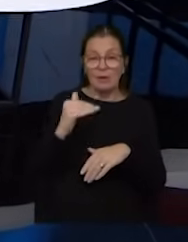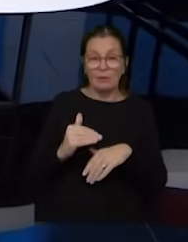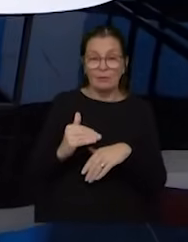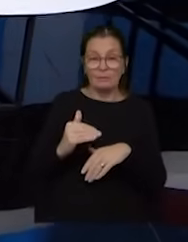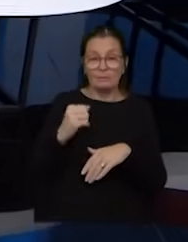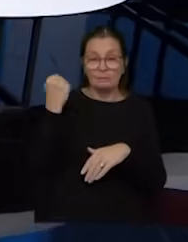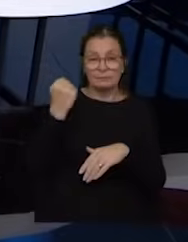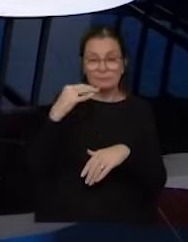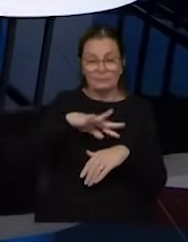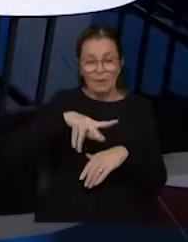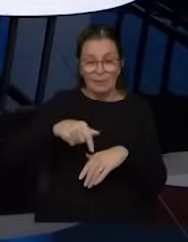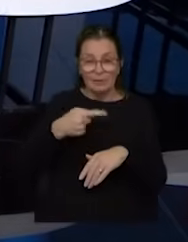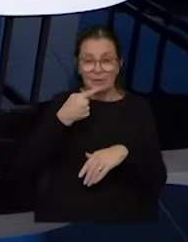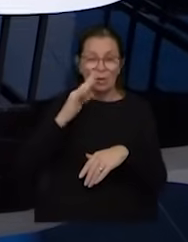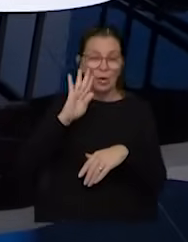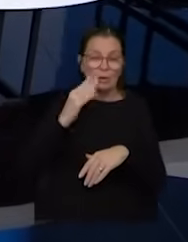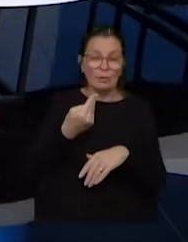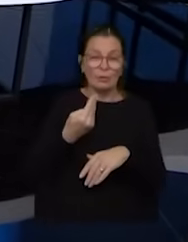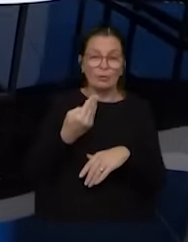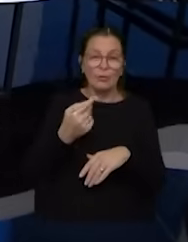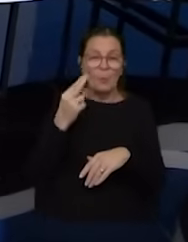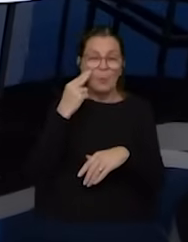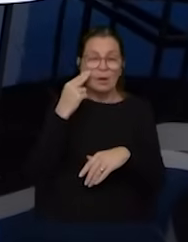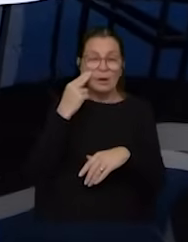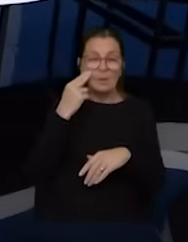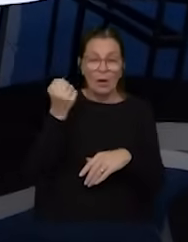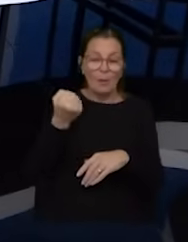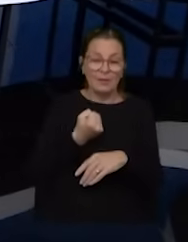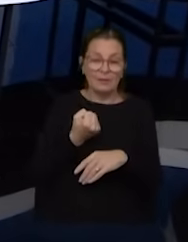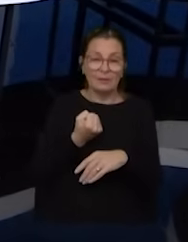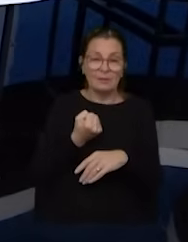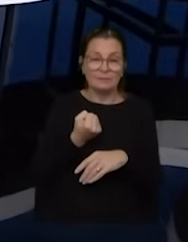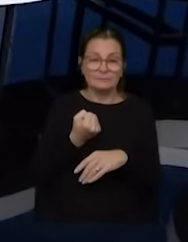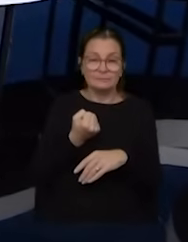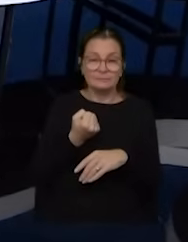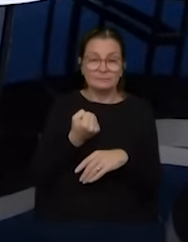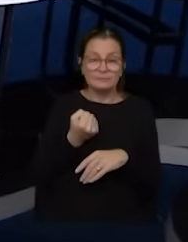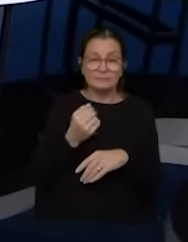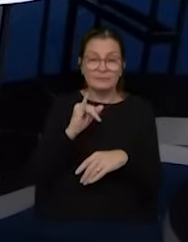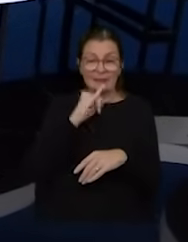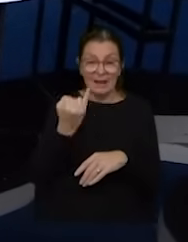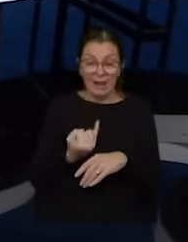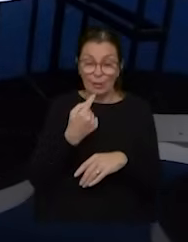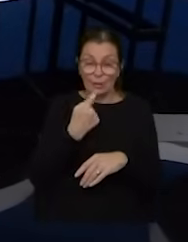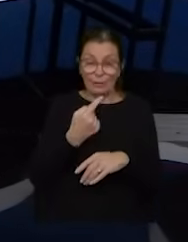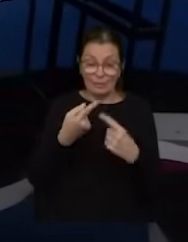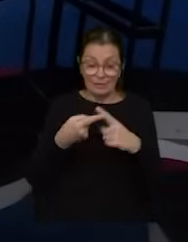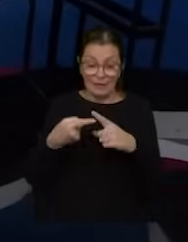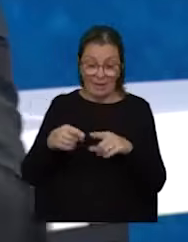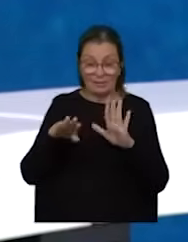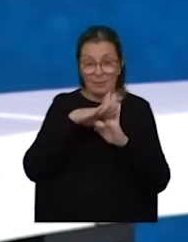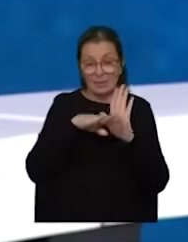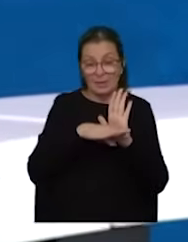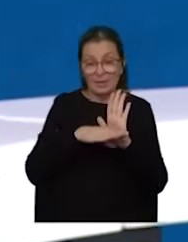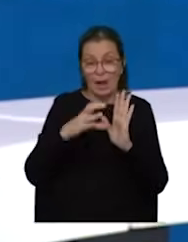en algunas rapiñas dijo y reconoció que tenemos un problema con los homicidios el precandidato Álvaro Delgado lanzó una serie de medidas de hecho